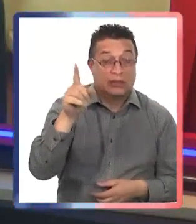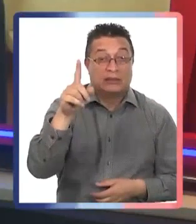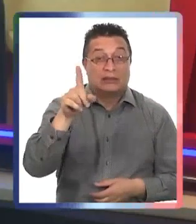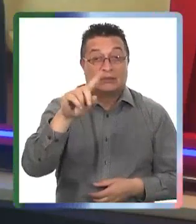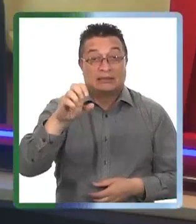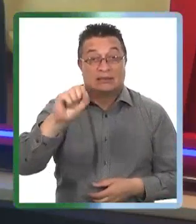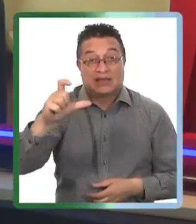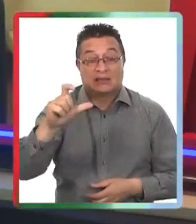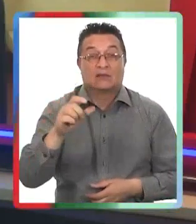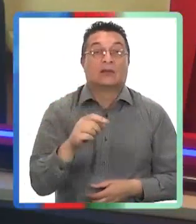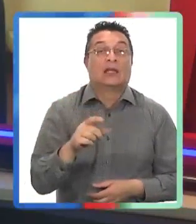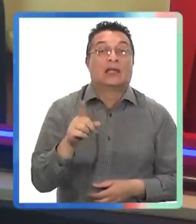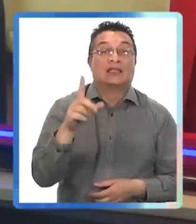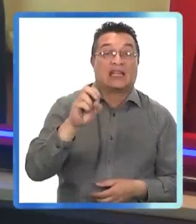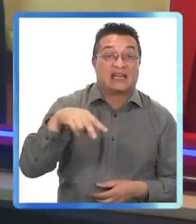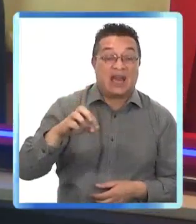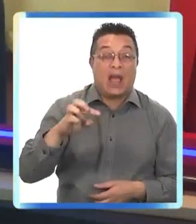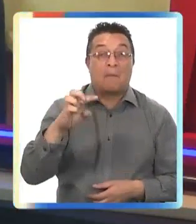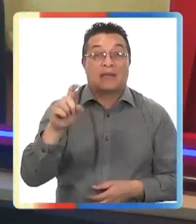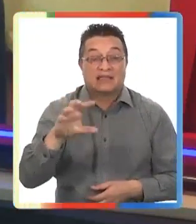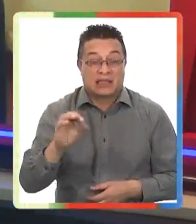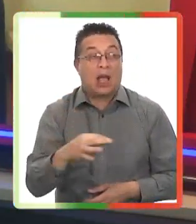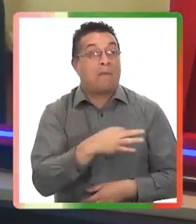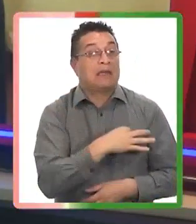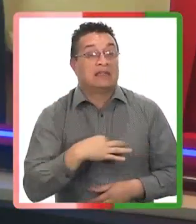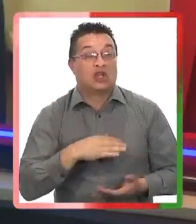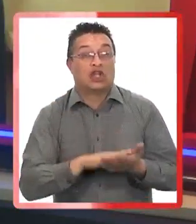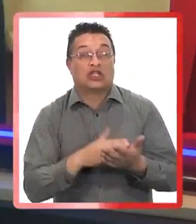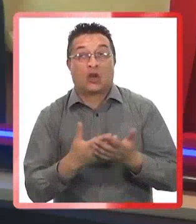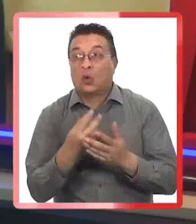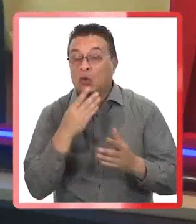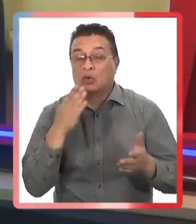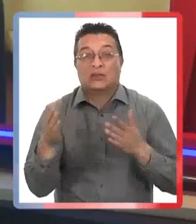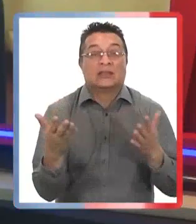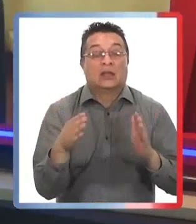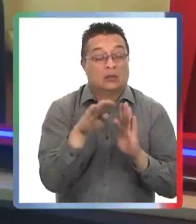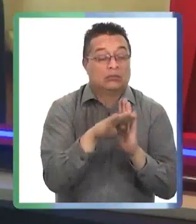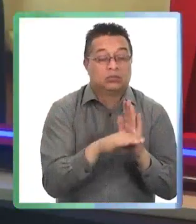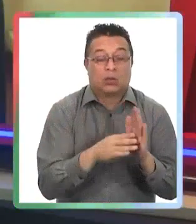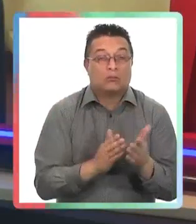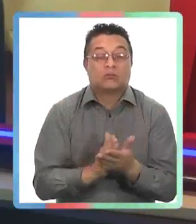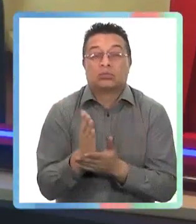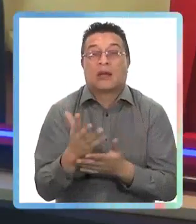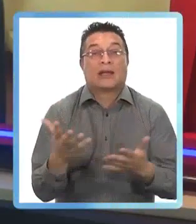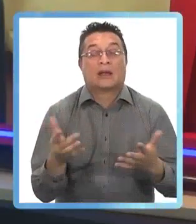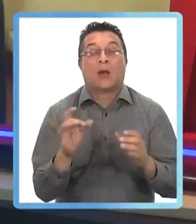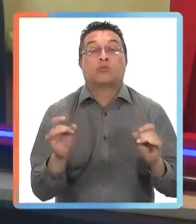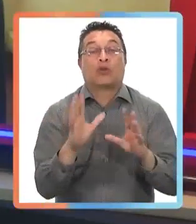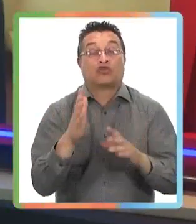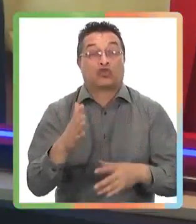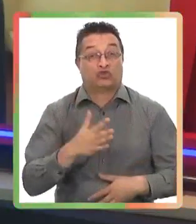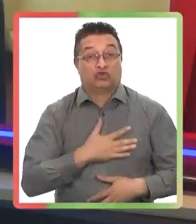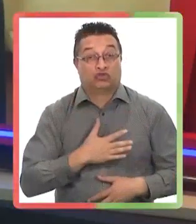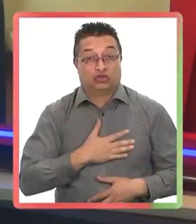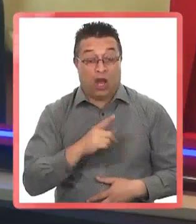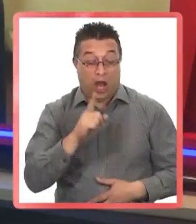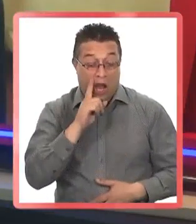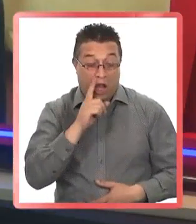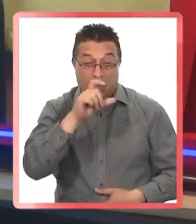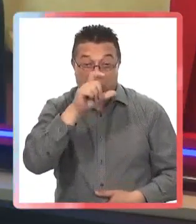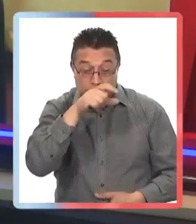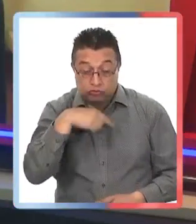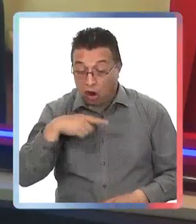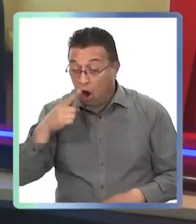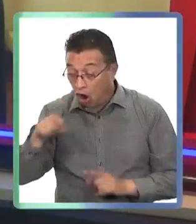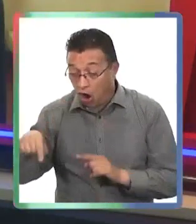SAC, llamar a Cernapesca, llamar al Ministerio de Salud. Yo creo que ahí están las alertas. ¿Y qué protocolo se inicia de inmediato? Cuando, por ejemplo, yo